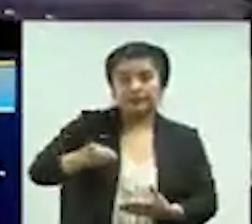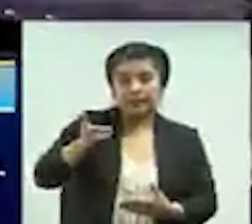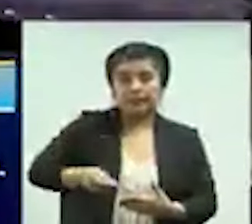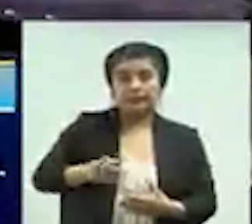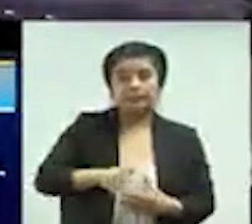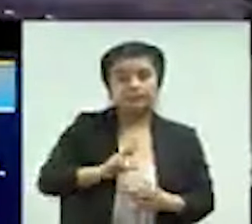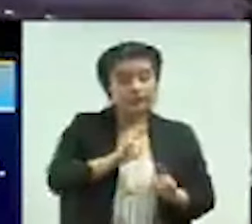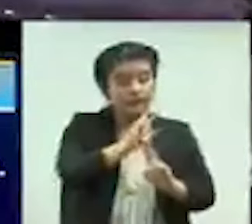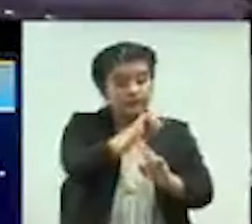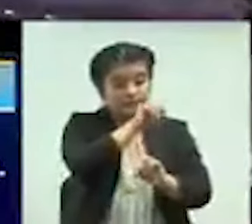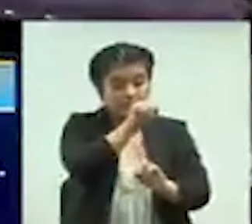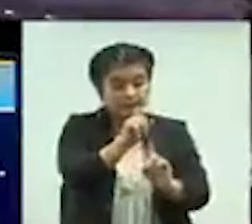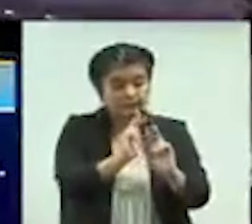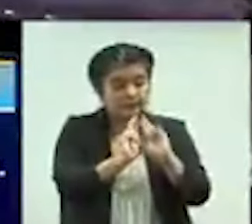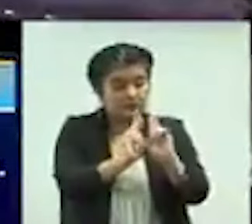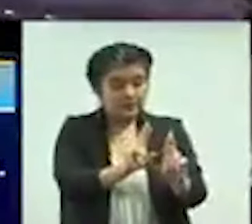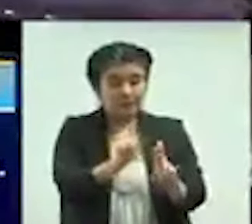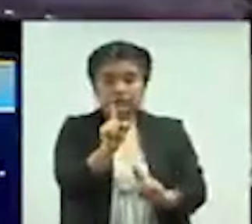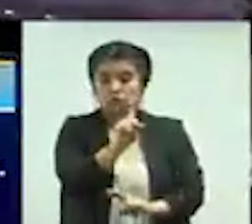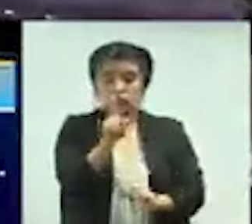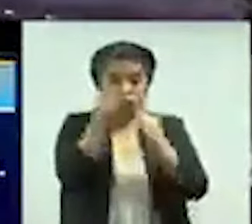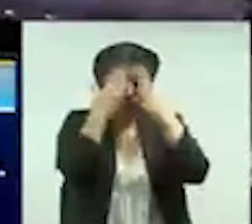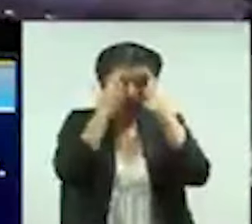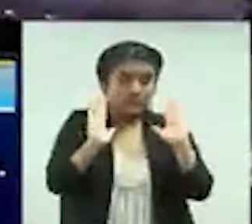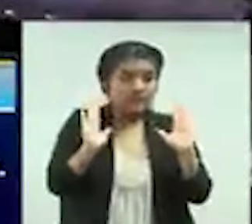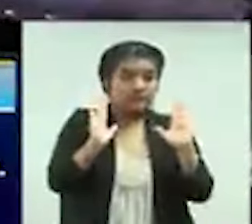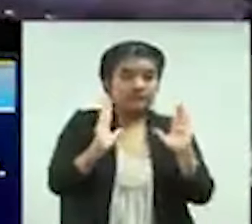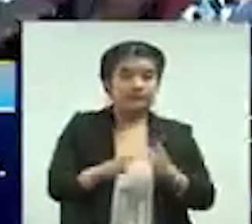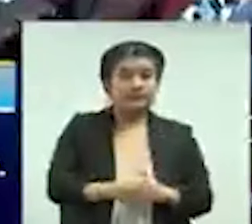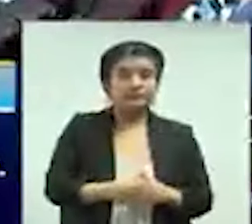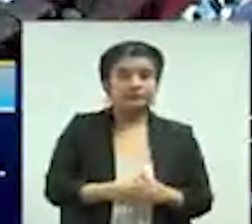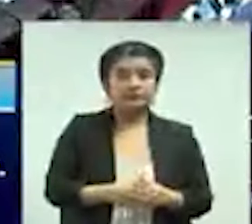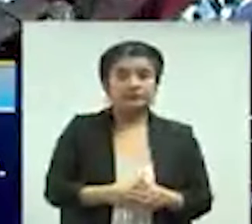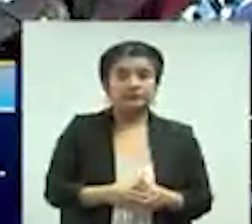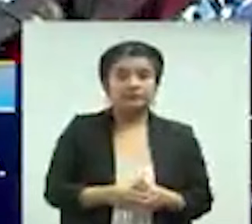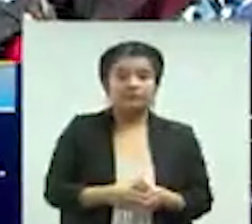la respuesta es no, no lo sé.